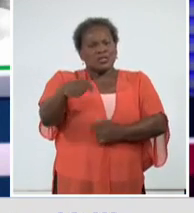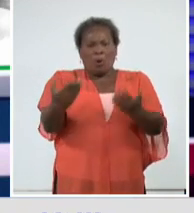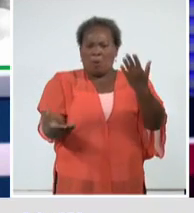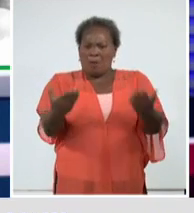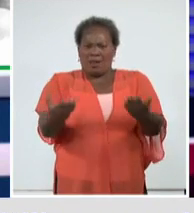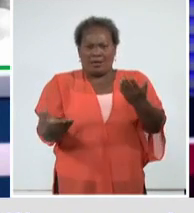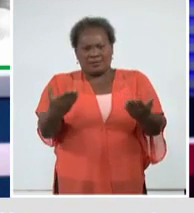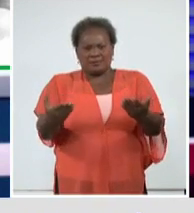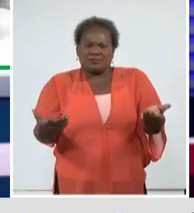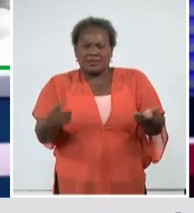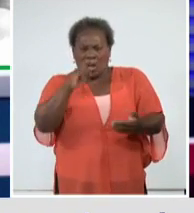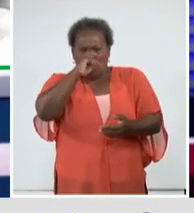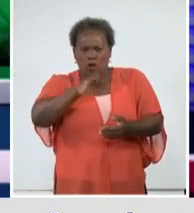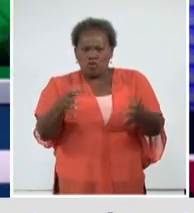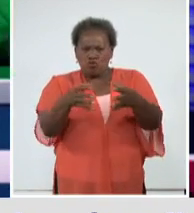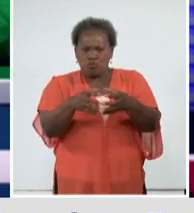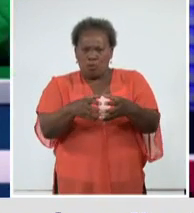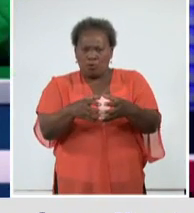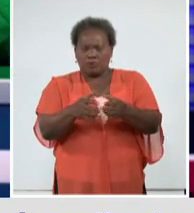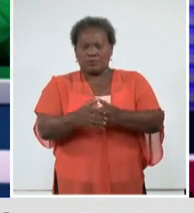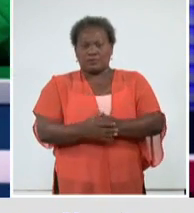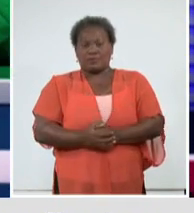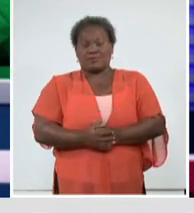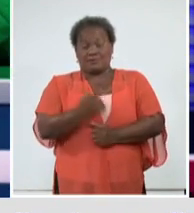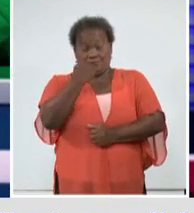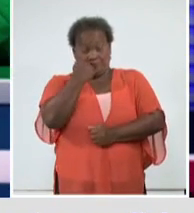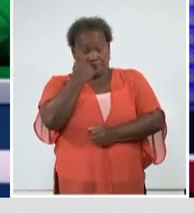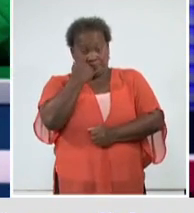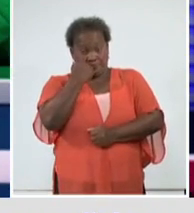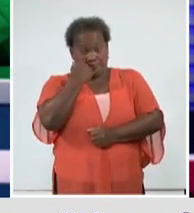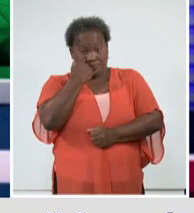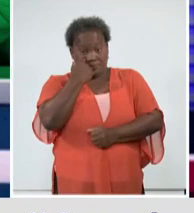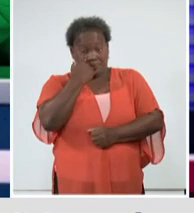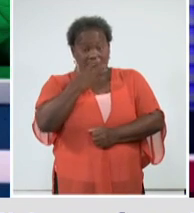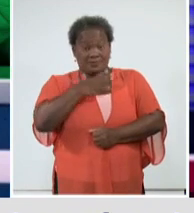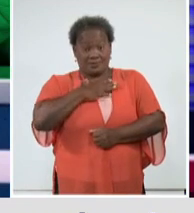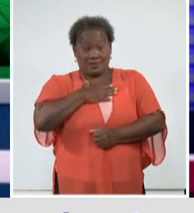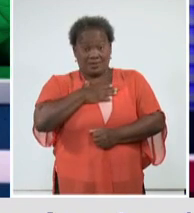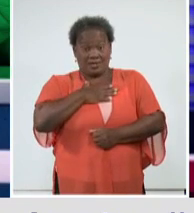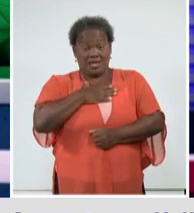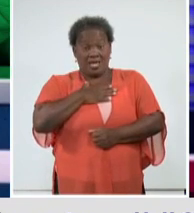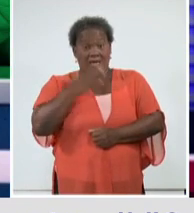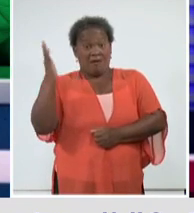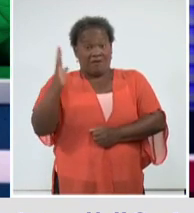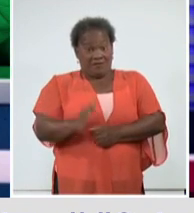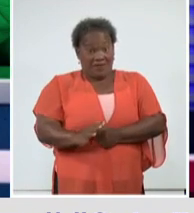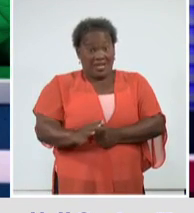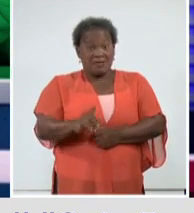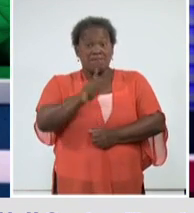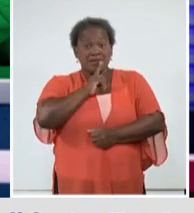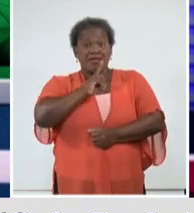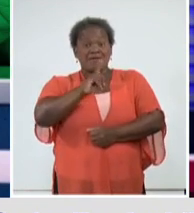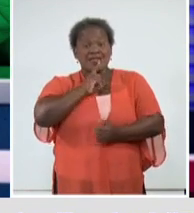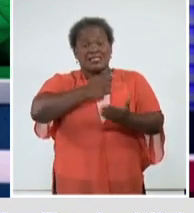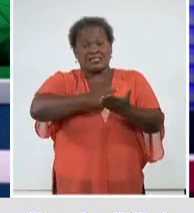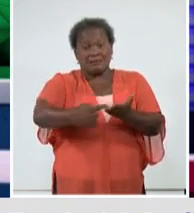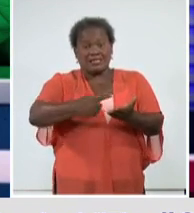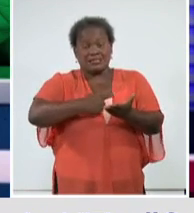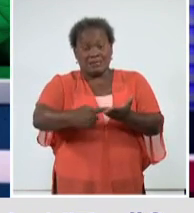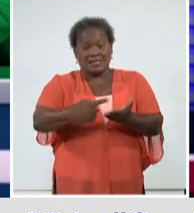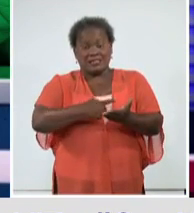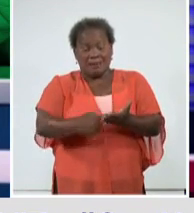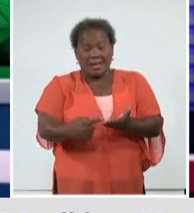casos pediátricos en Cuba? Nosotros, venir cada semana siempre es un reto porque tenemos que decir qué podemos